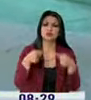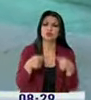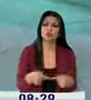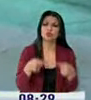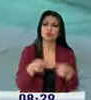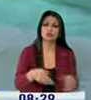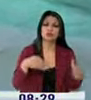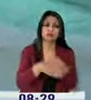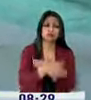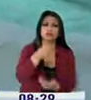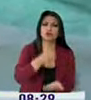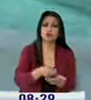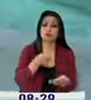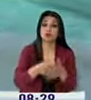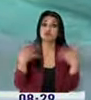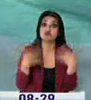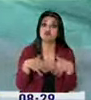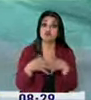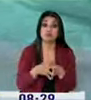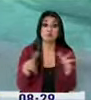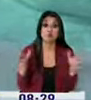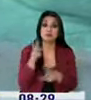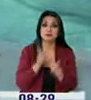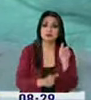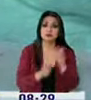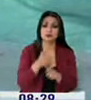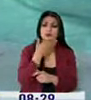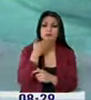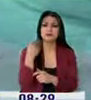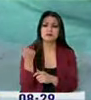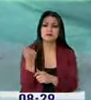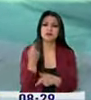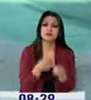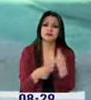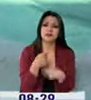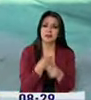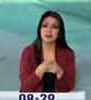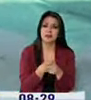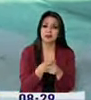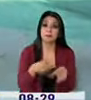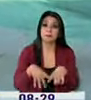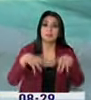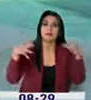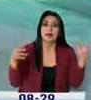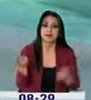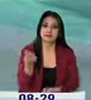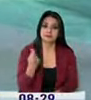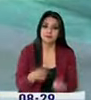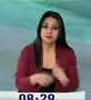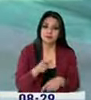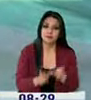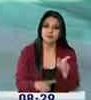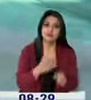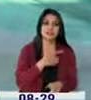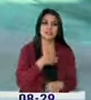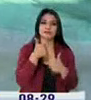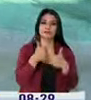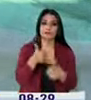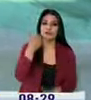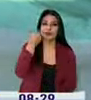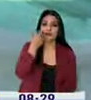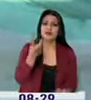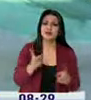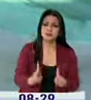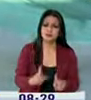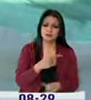una gran cantidad de personas las que vienen aquí, y obviamente mejorar las condiciones no solamente hará que incremente las ventas en este lugar, sino también